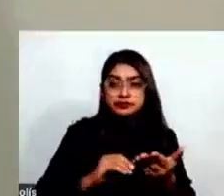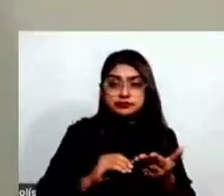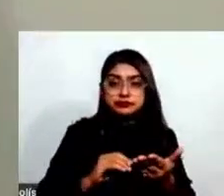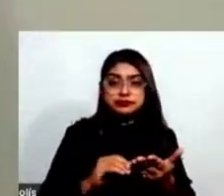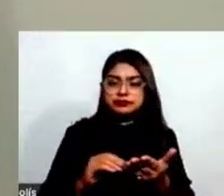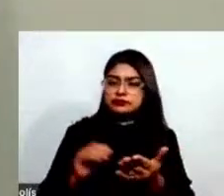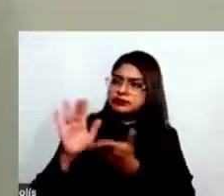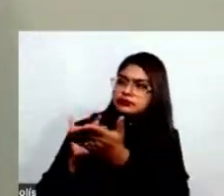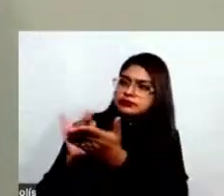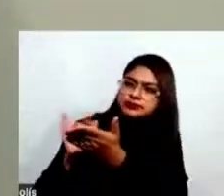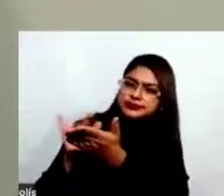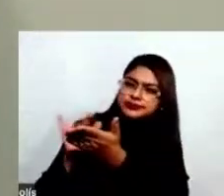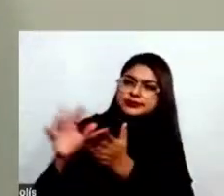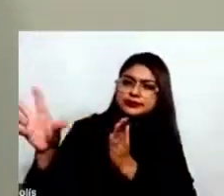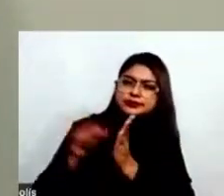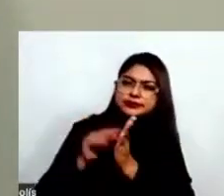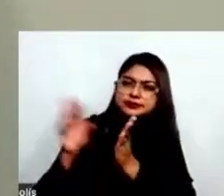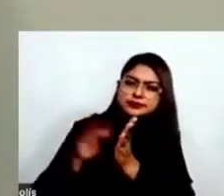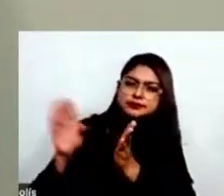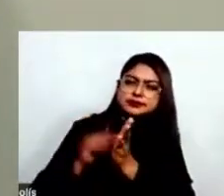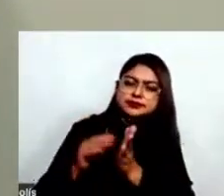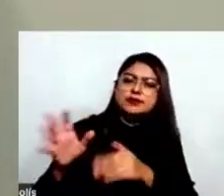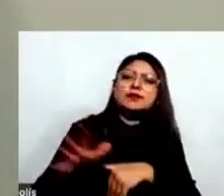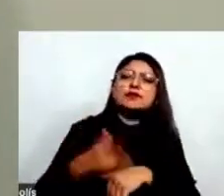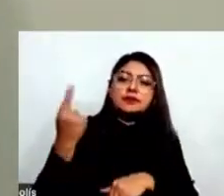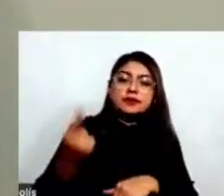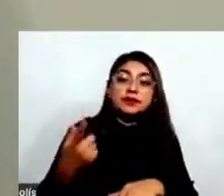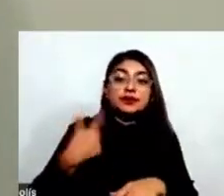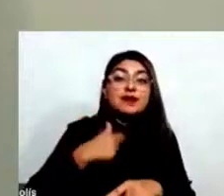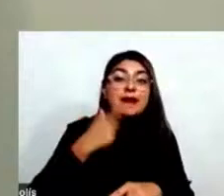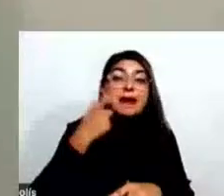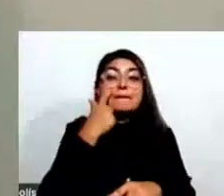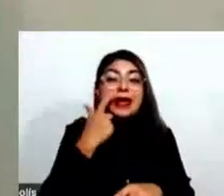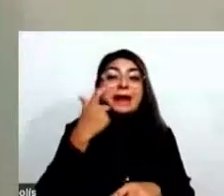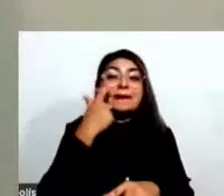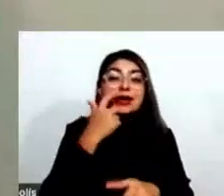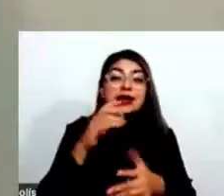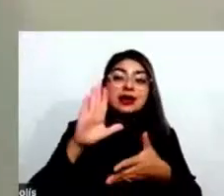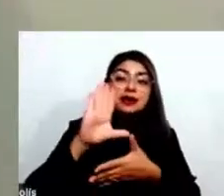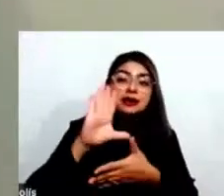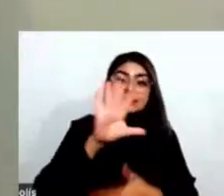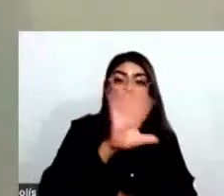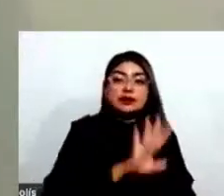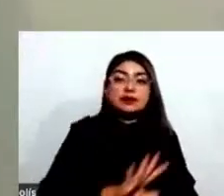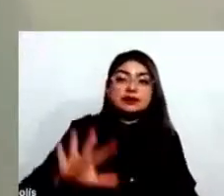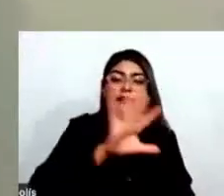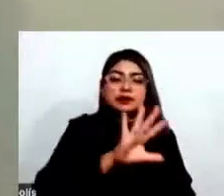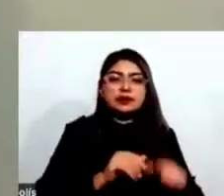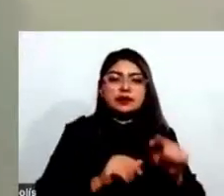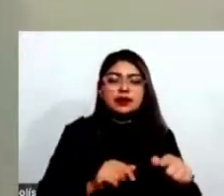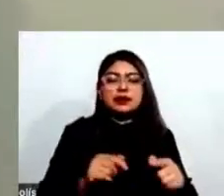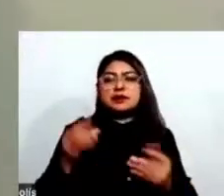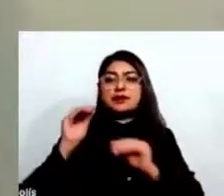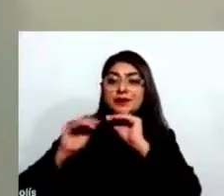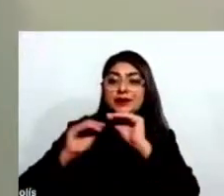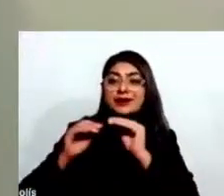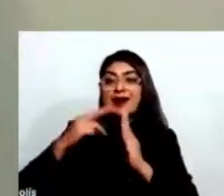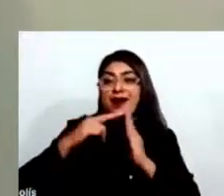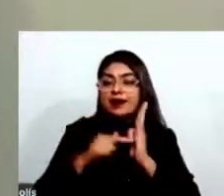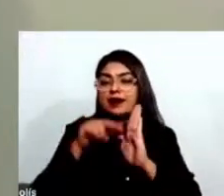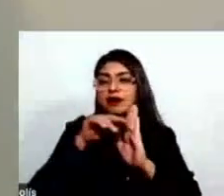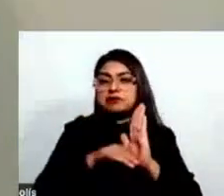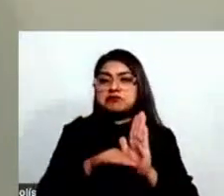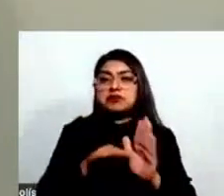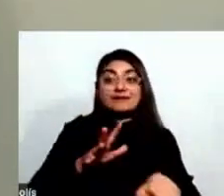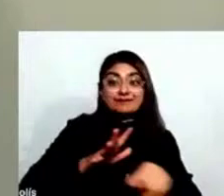nuestra región observamos que esos mecanismos internos han demostrado su insuficiencia para alcanzar su